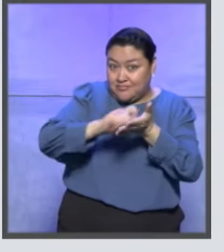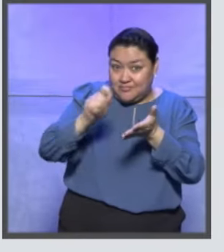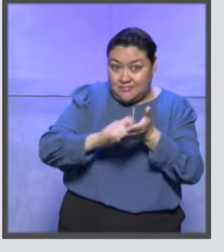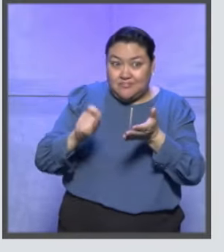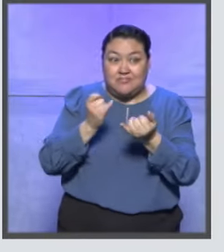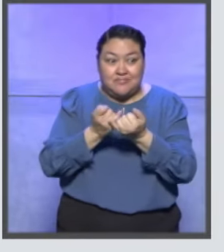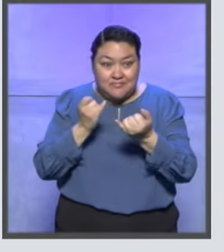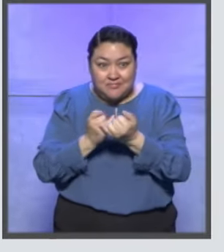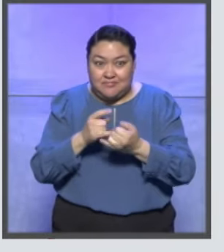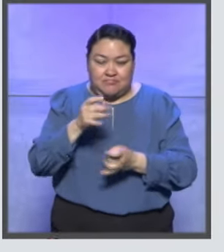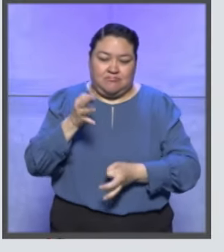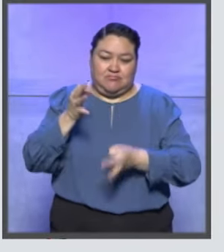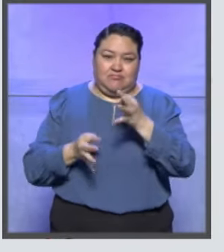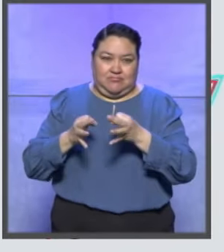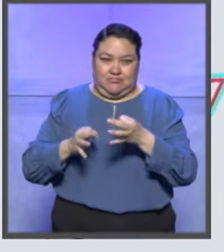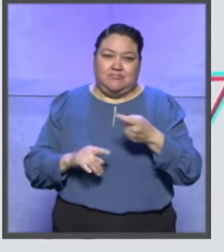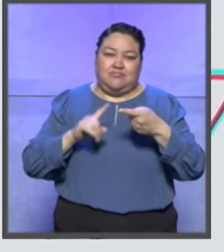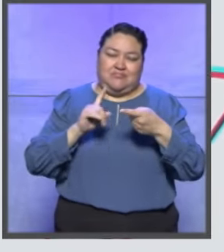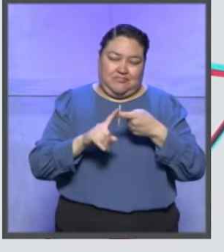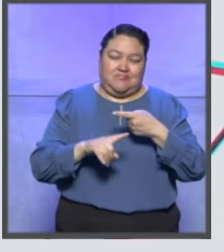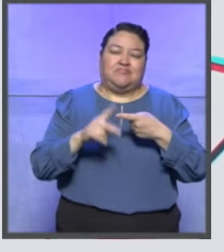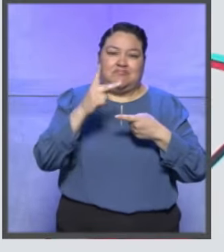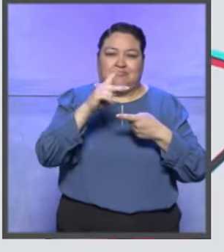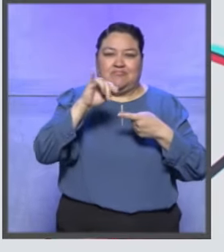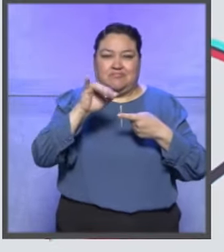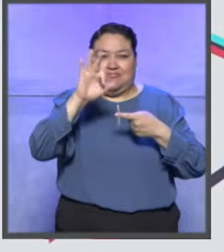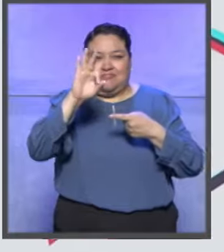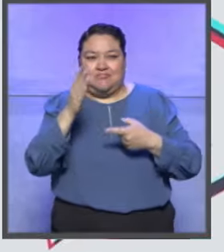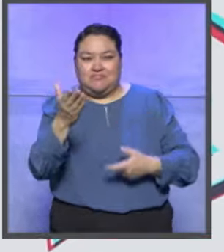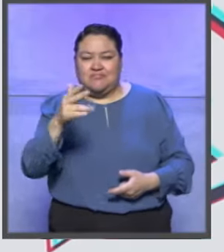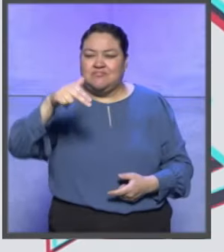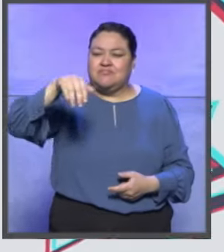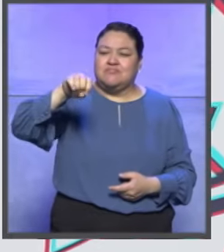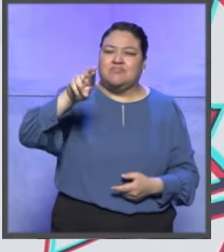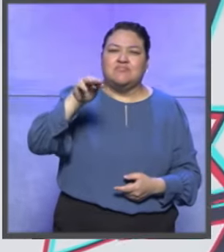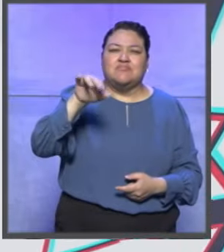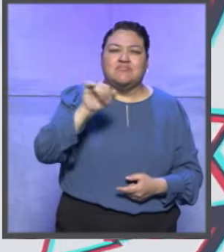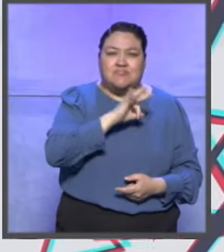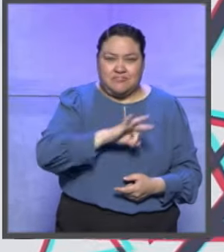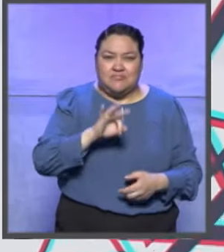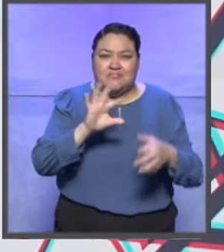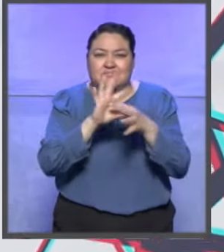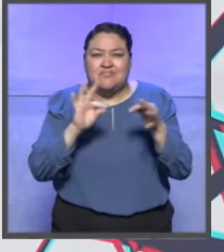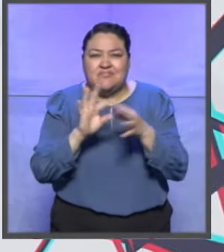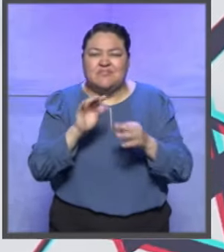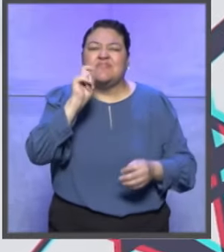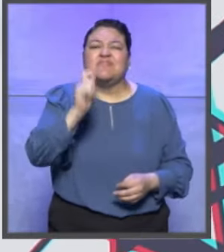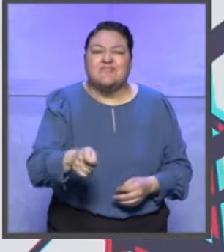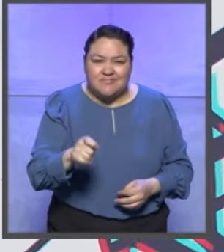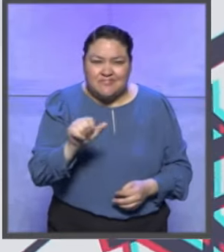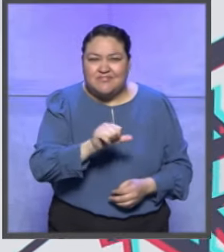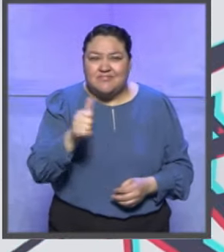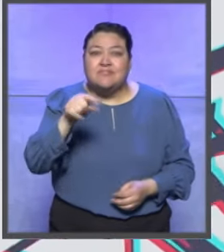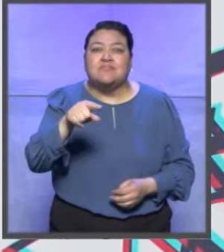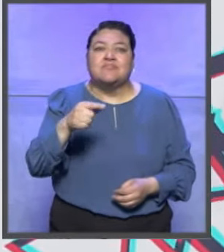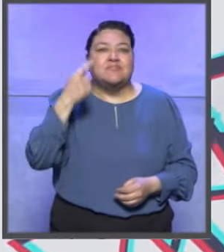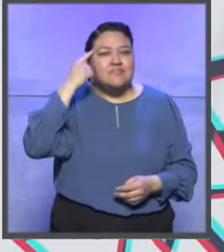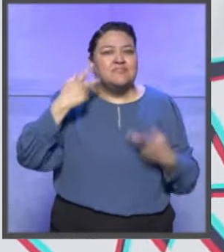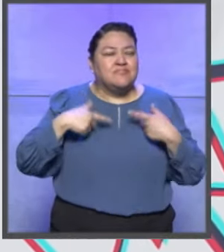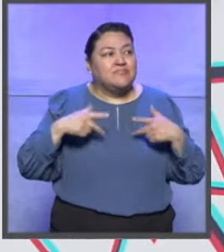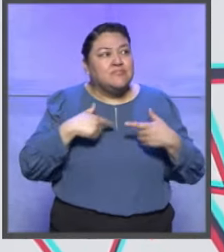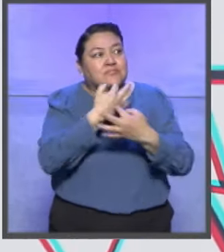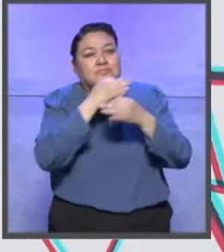las compositoras, y fue un evento conjunto del Poder Judicial de la Federación. Norma, explícamelo en